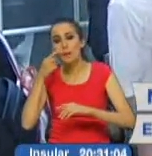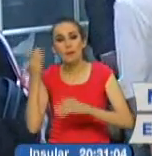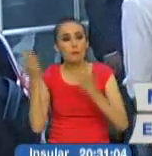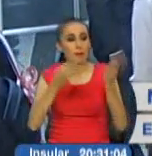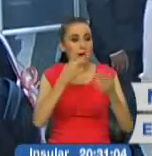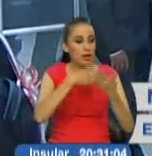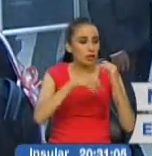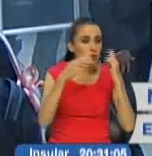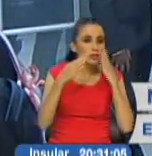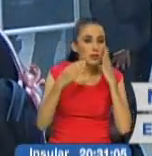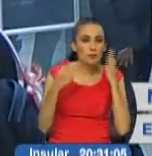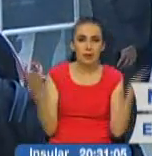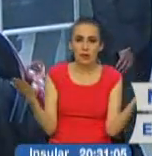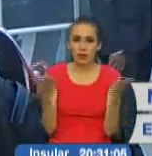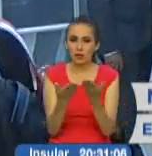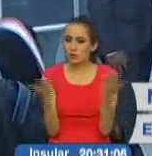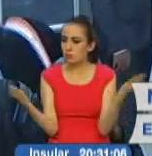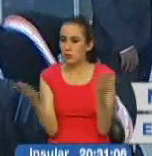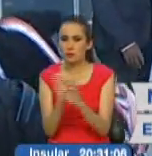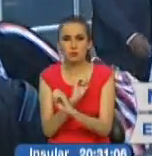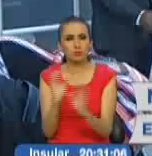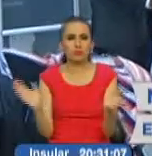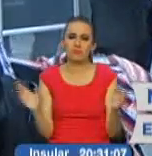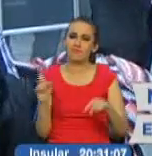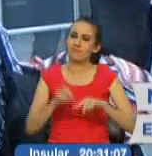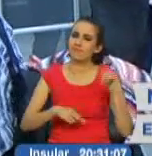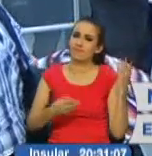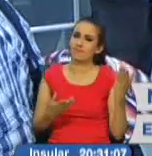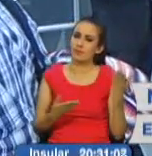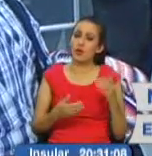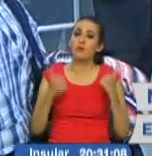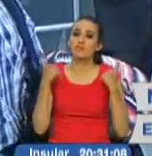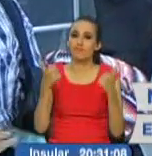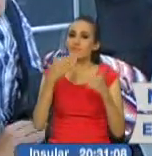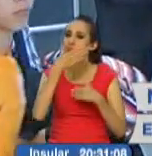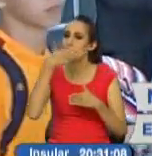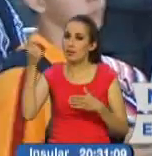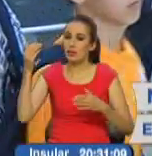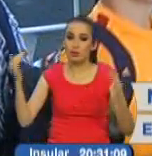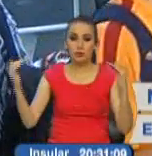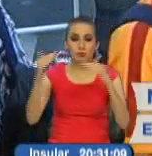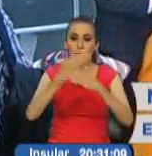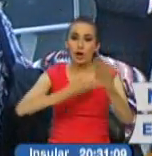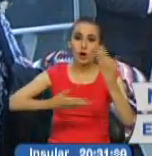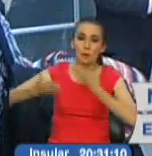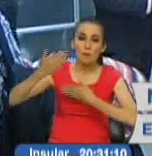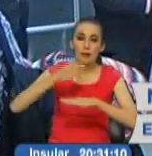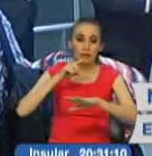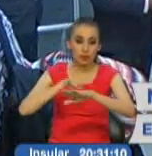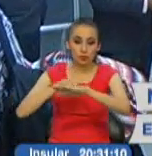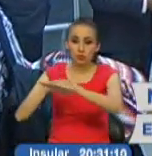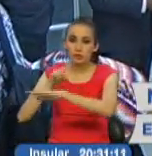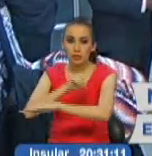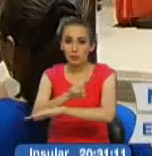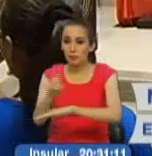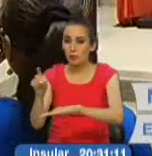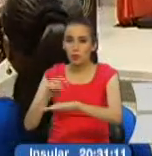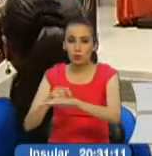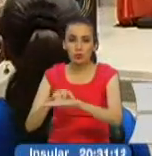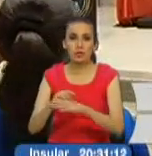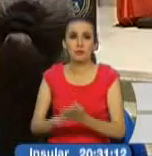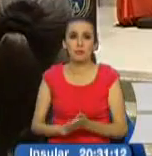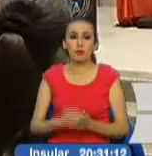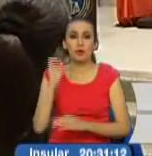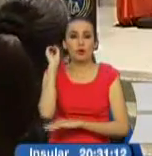madre, a su hijo. Entonces me parece muy bien que tengan una custodia compartida en base a un tiempo cada uno de ellos. Al